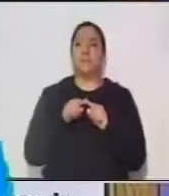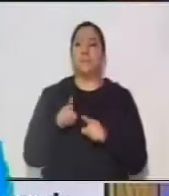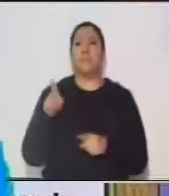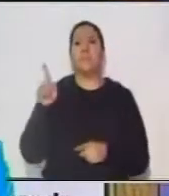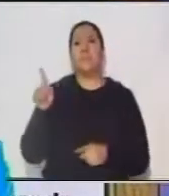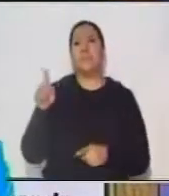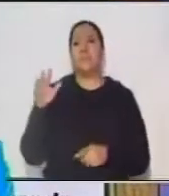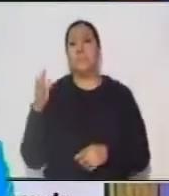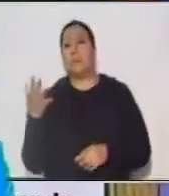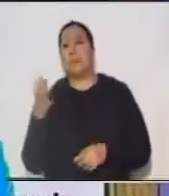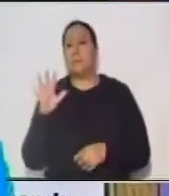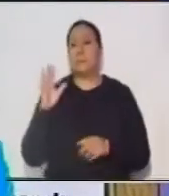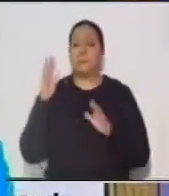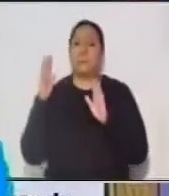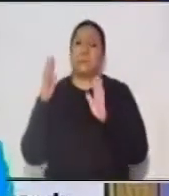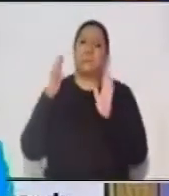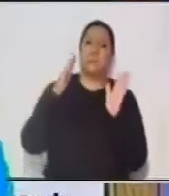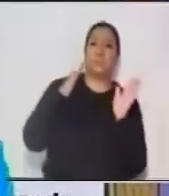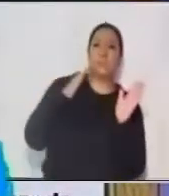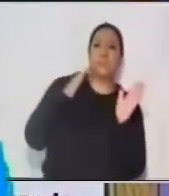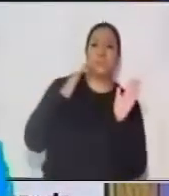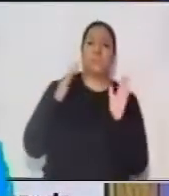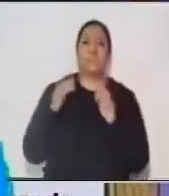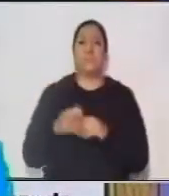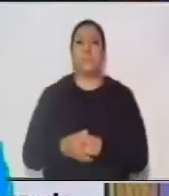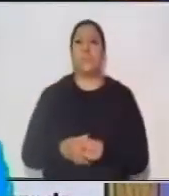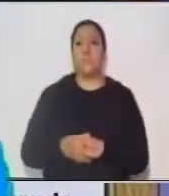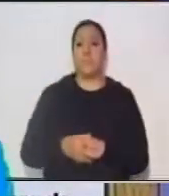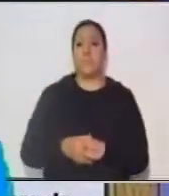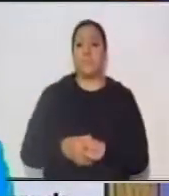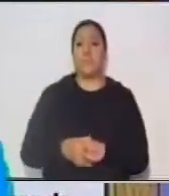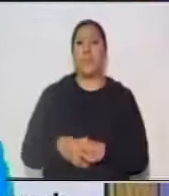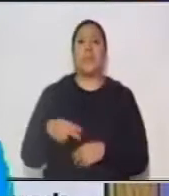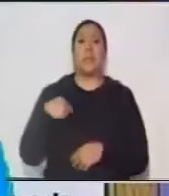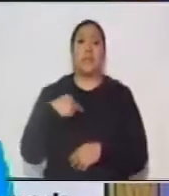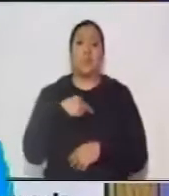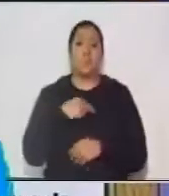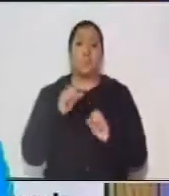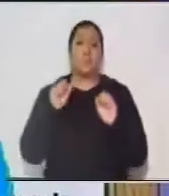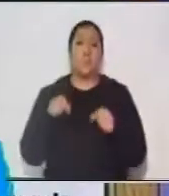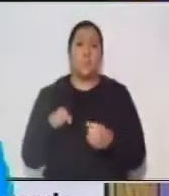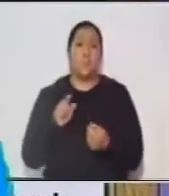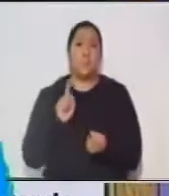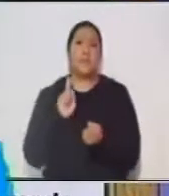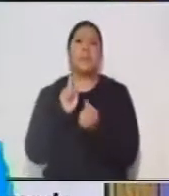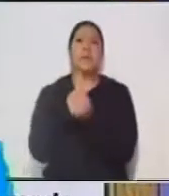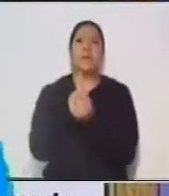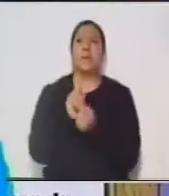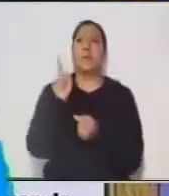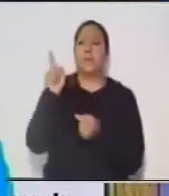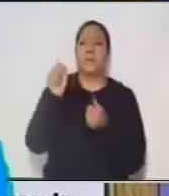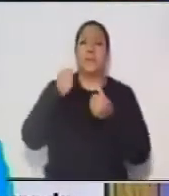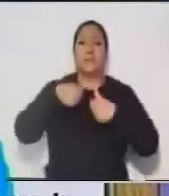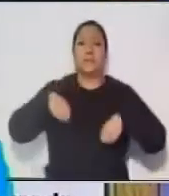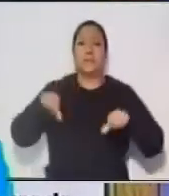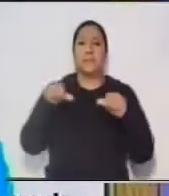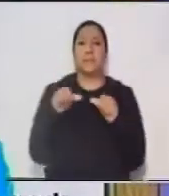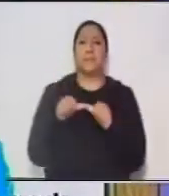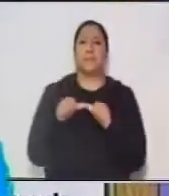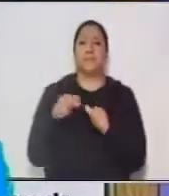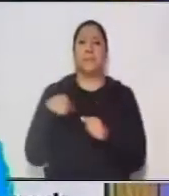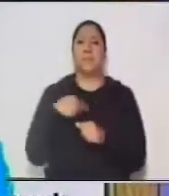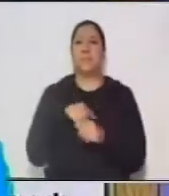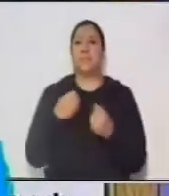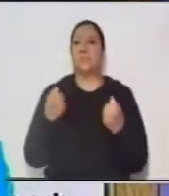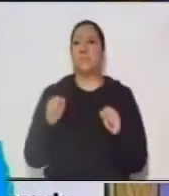poco inclinado. Entonces, para encontrar el área del paralelogramo, lo que vamos a